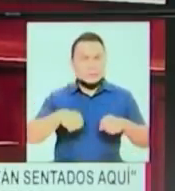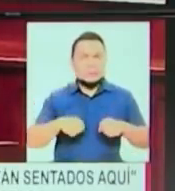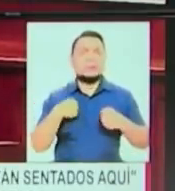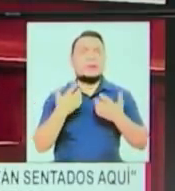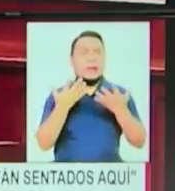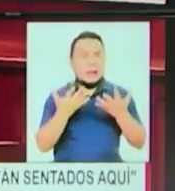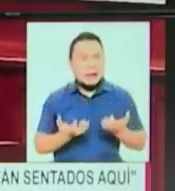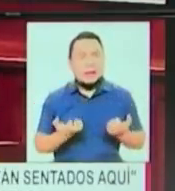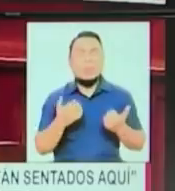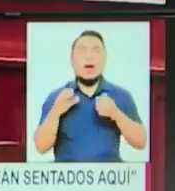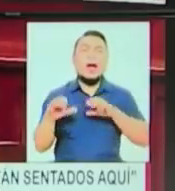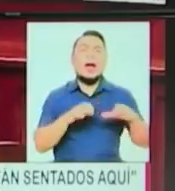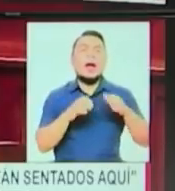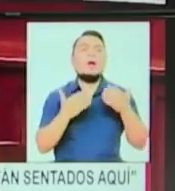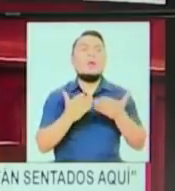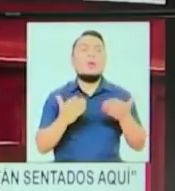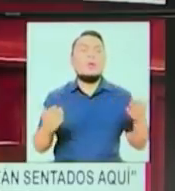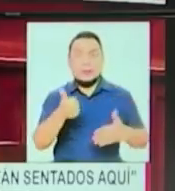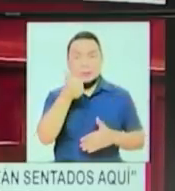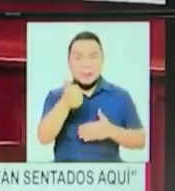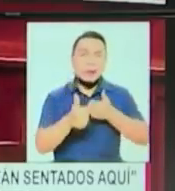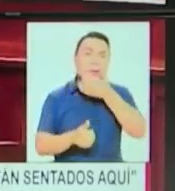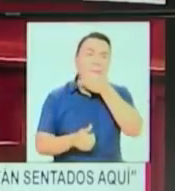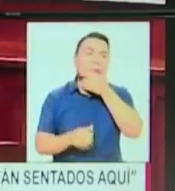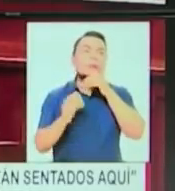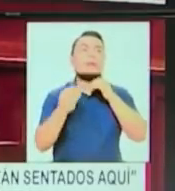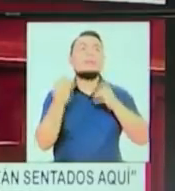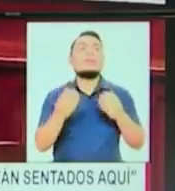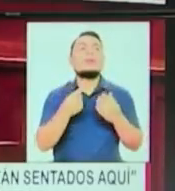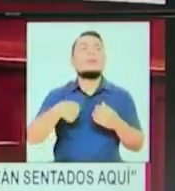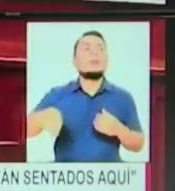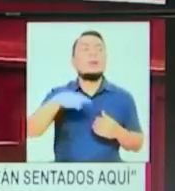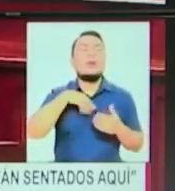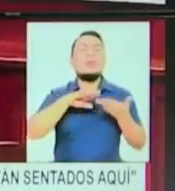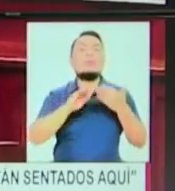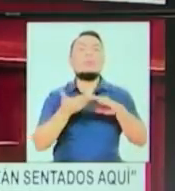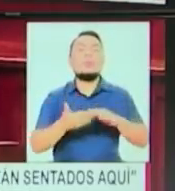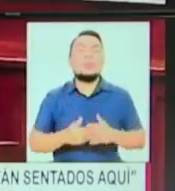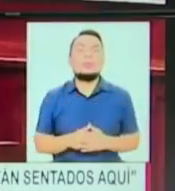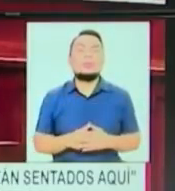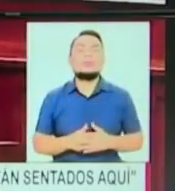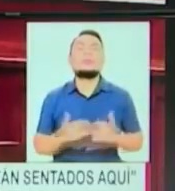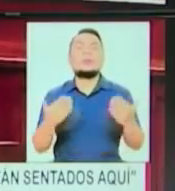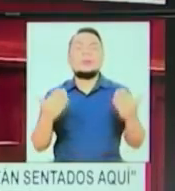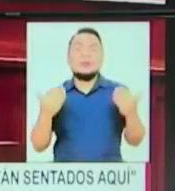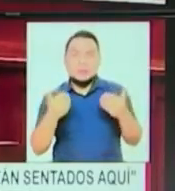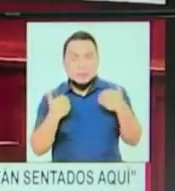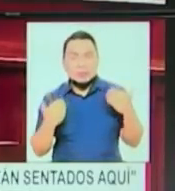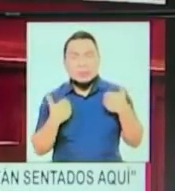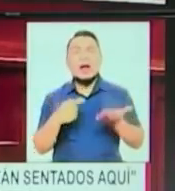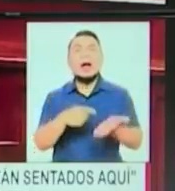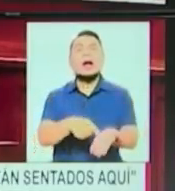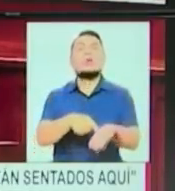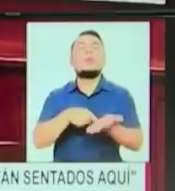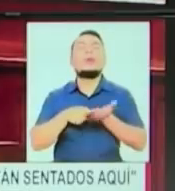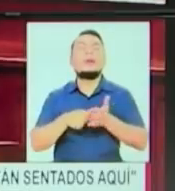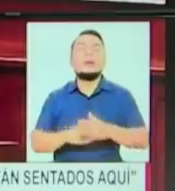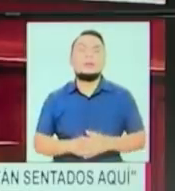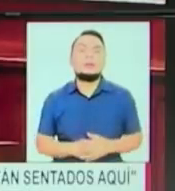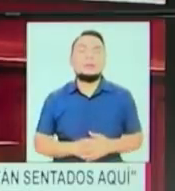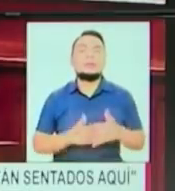del Congreso, a llamarle lo que sea a cualquiera que les pide algo tan sencillo